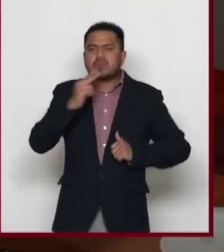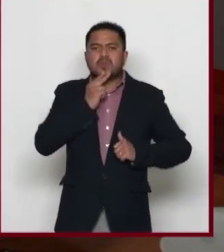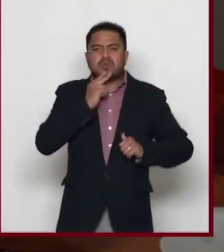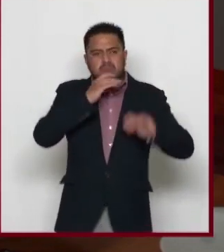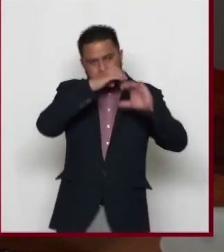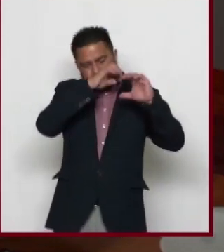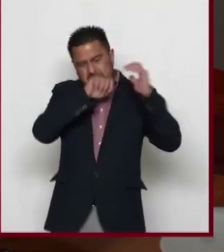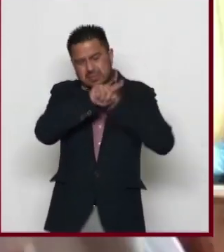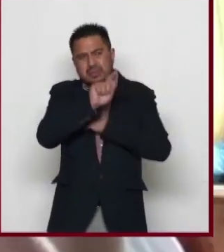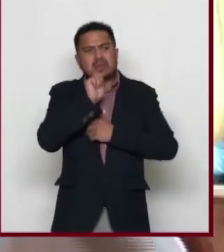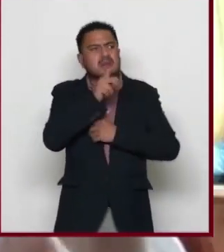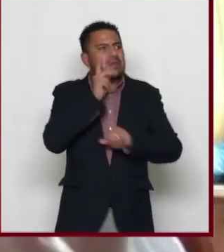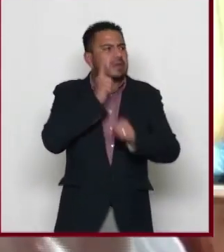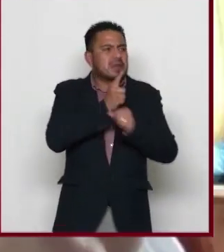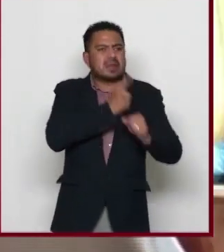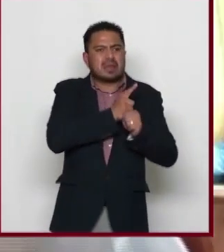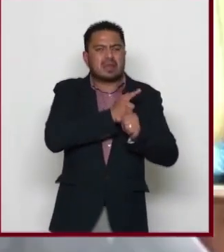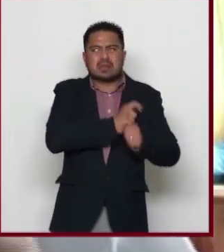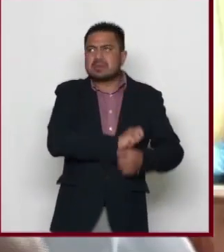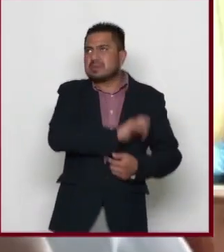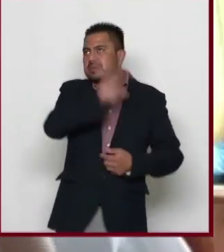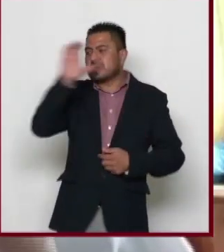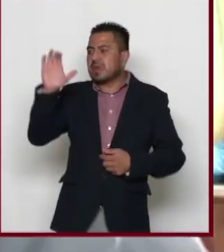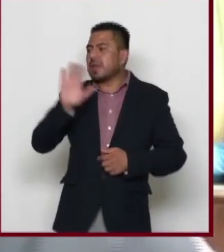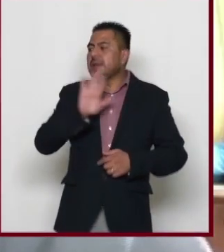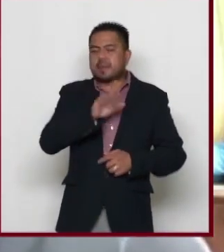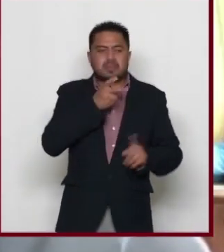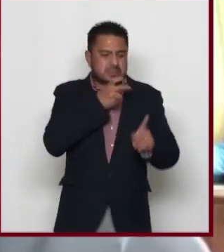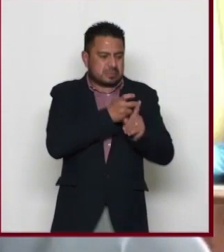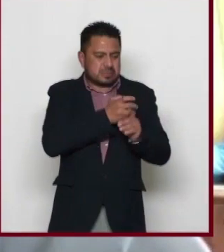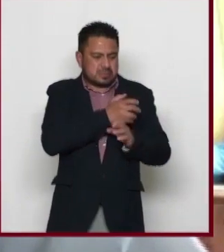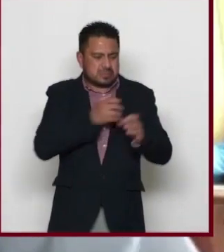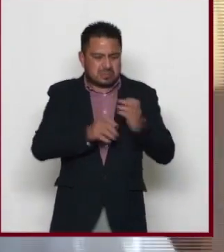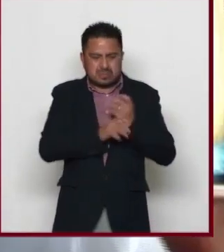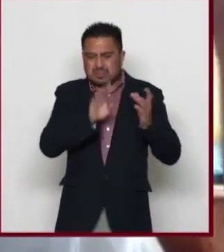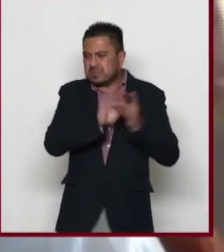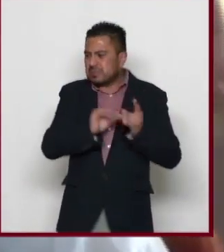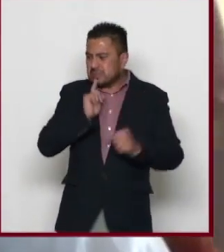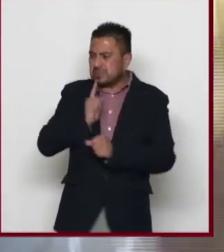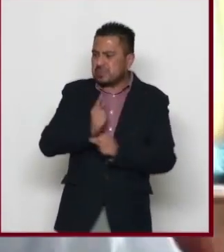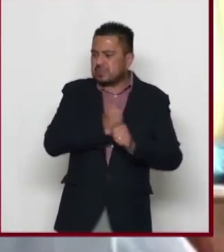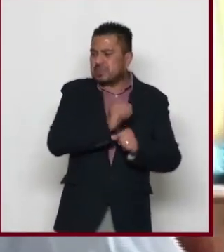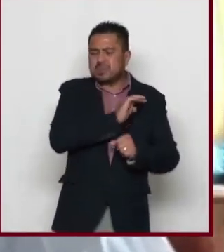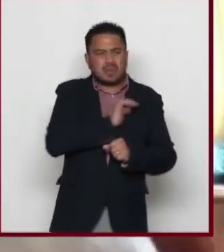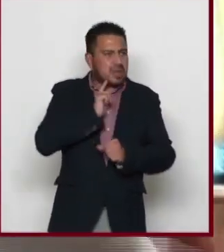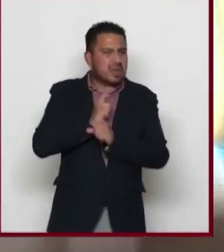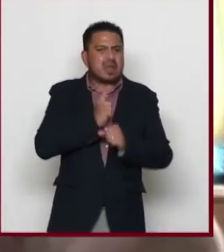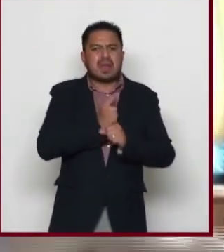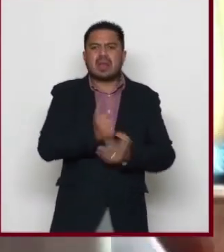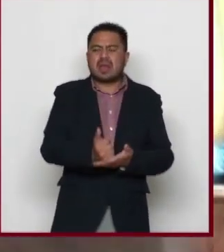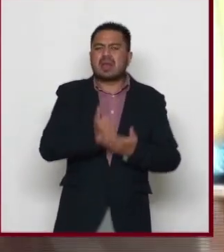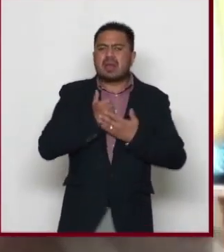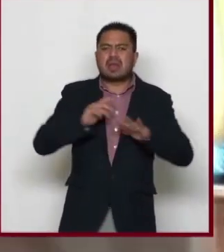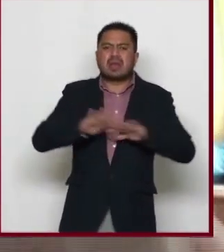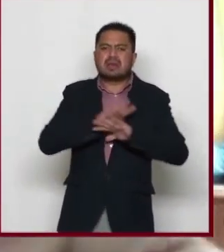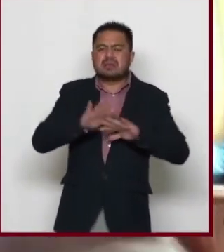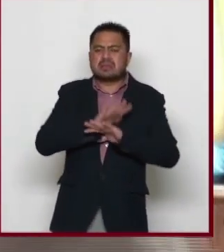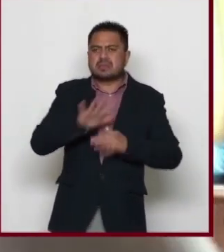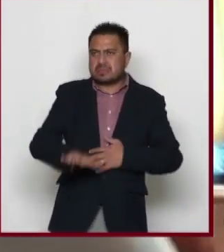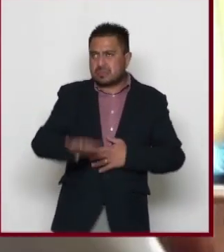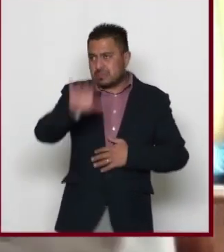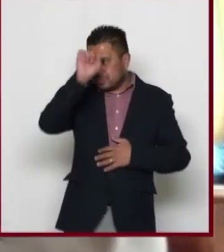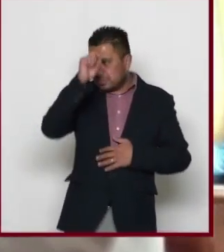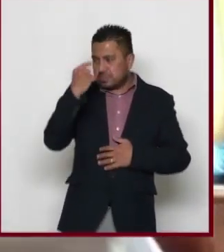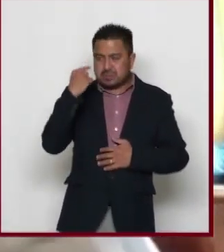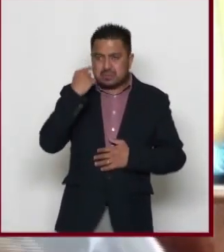fue una de las primeras personas en utilizar un telescopio y ver el cielo. Entonces, la cosa que él identificó